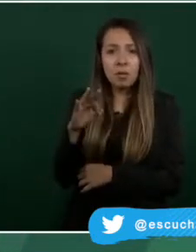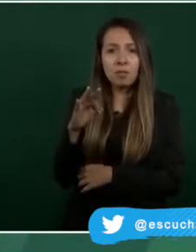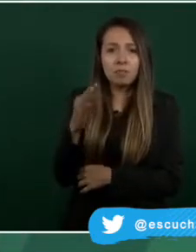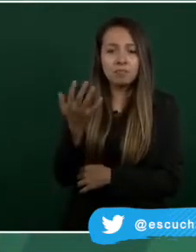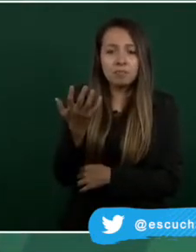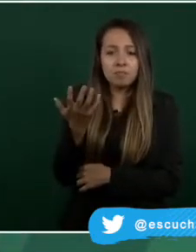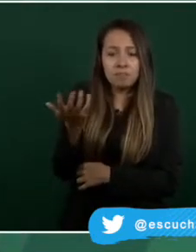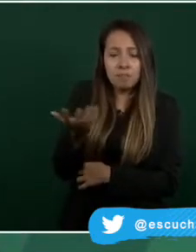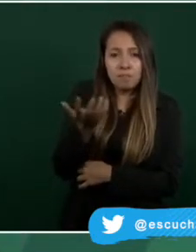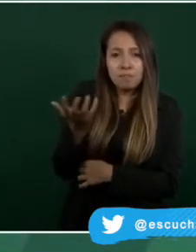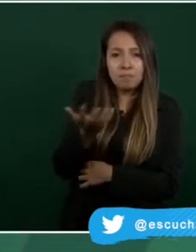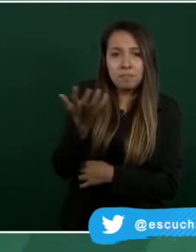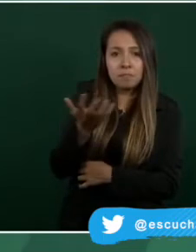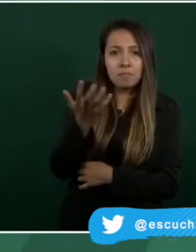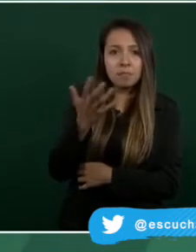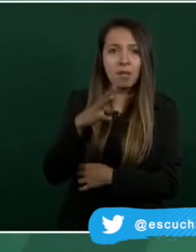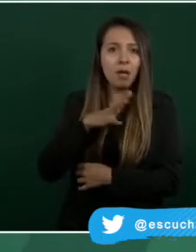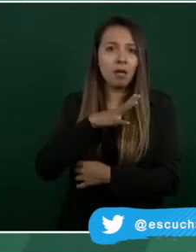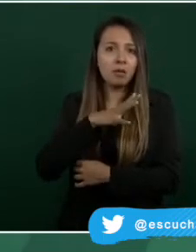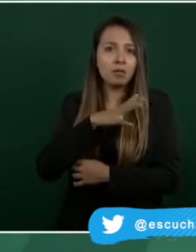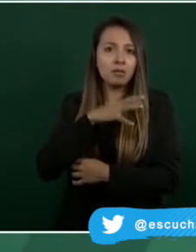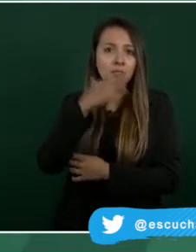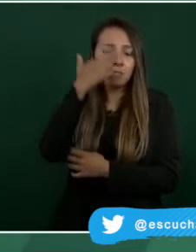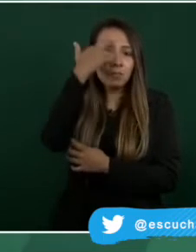hechos ocurridos durante la semana.